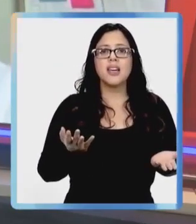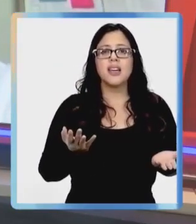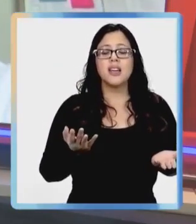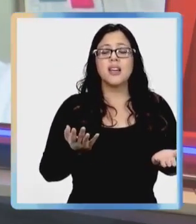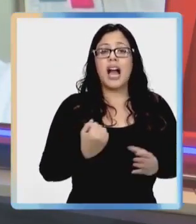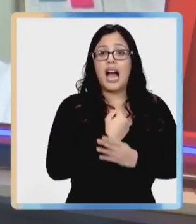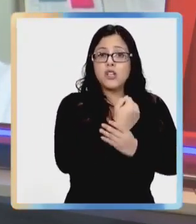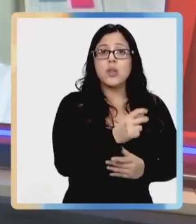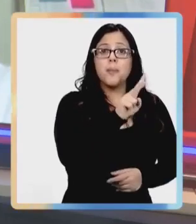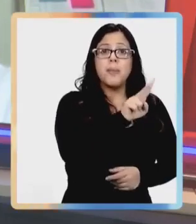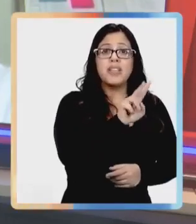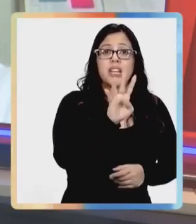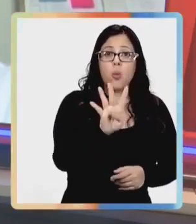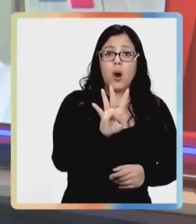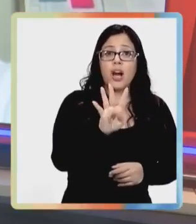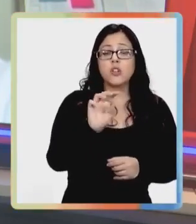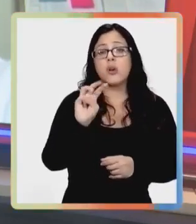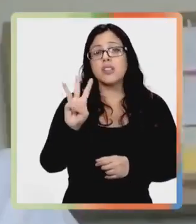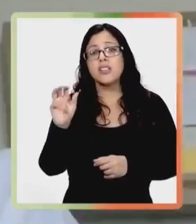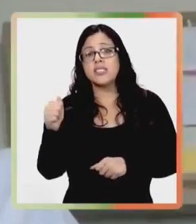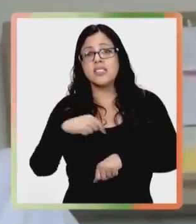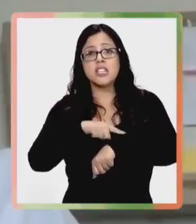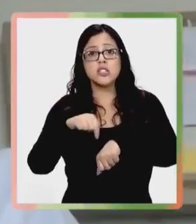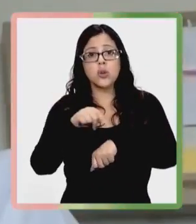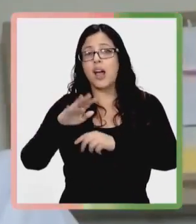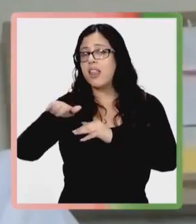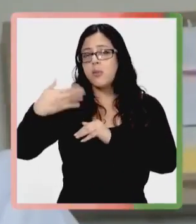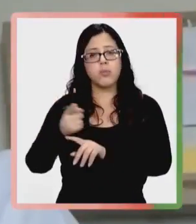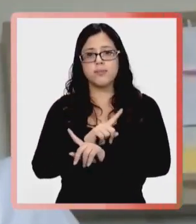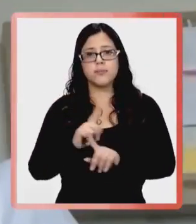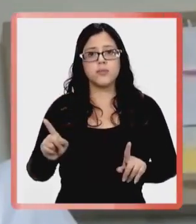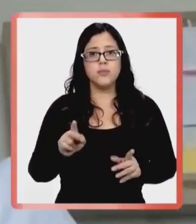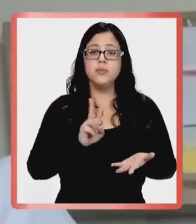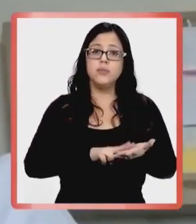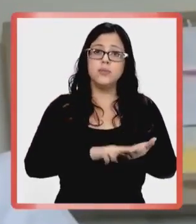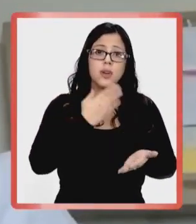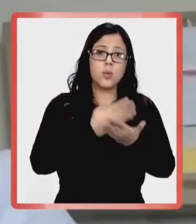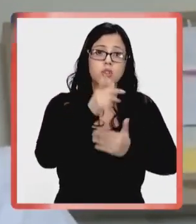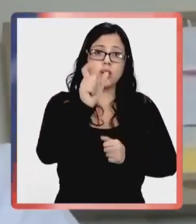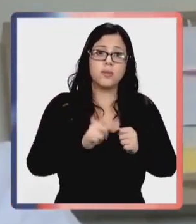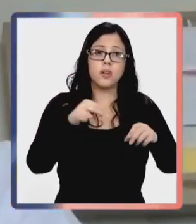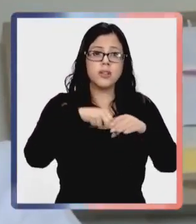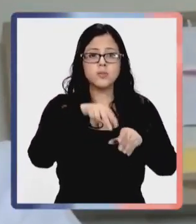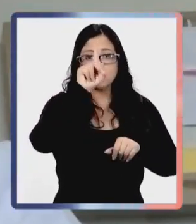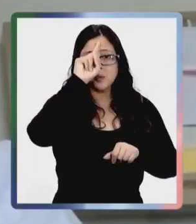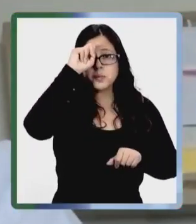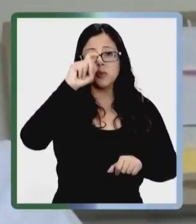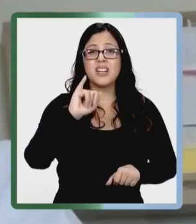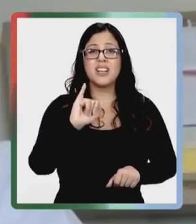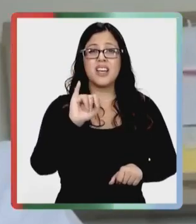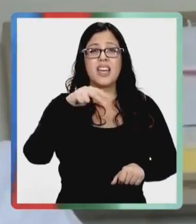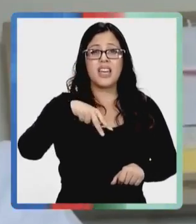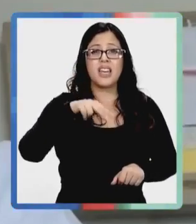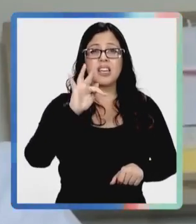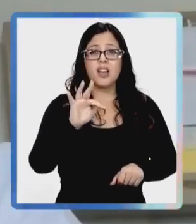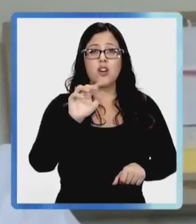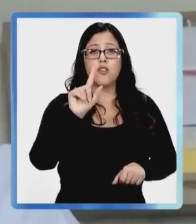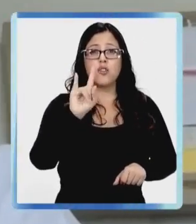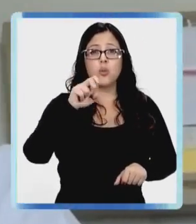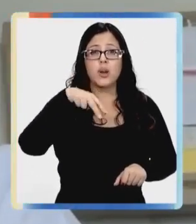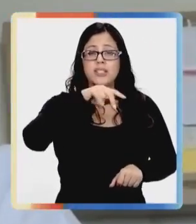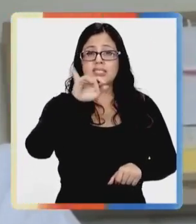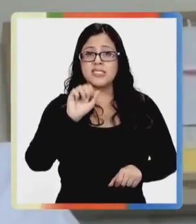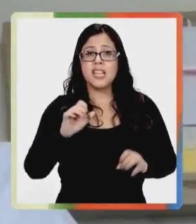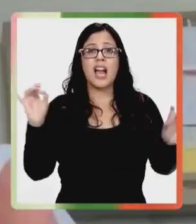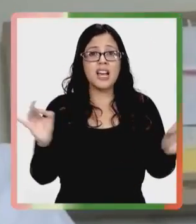24 o 36 horas. Después es muy poco probable que tenga un efecto. Es cierto que cuando el paciente está hospitalizado por una influenza grave, ¿no es